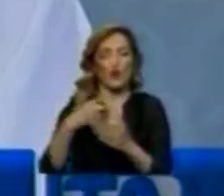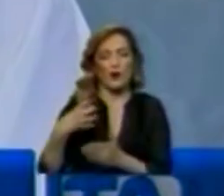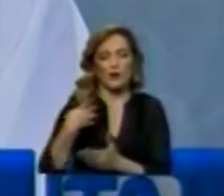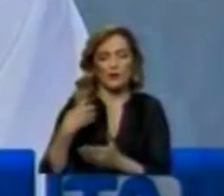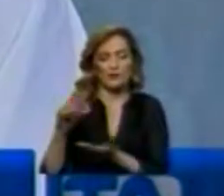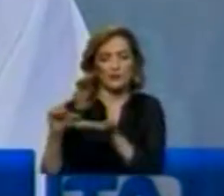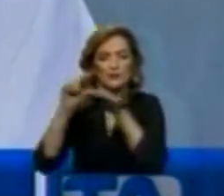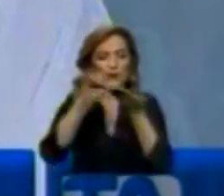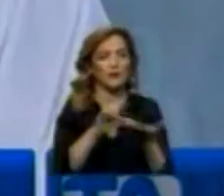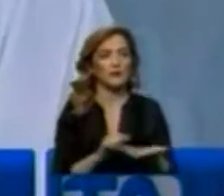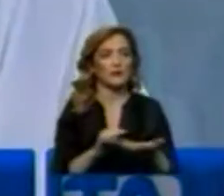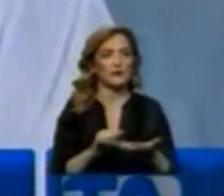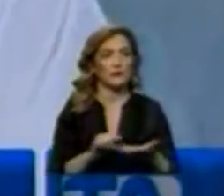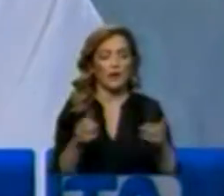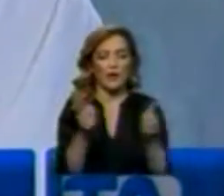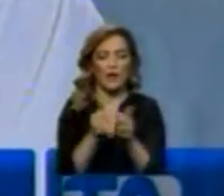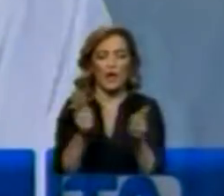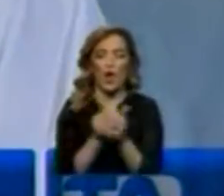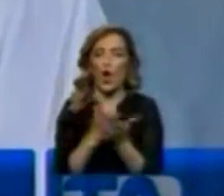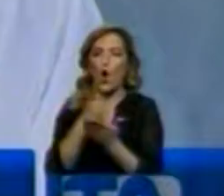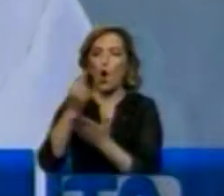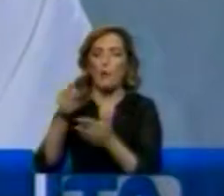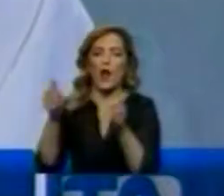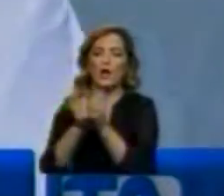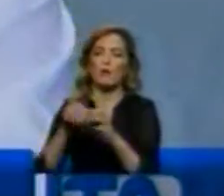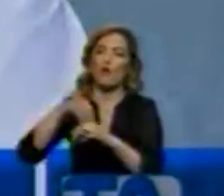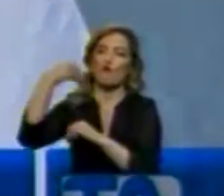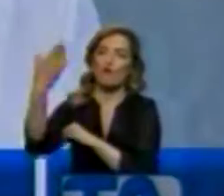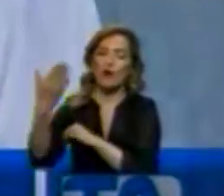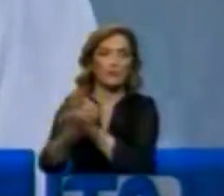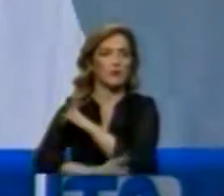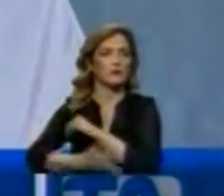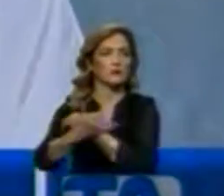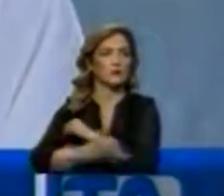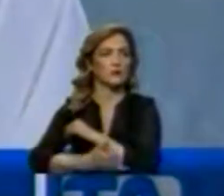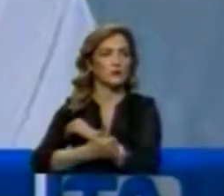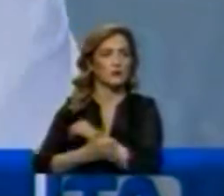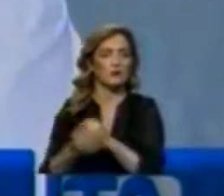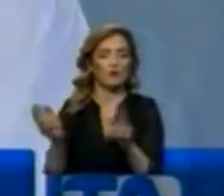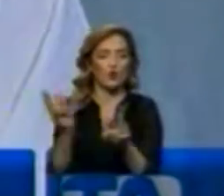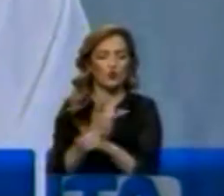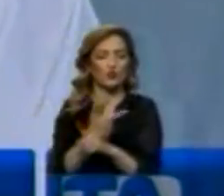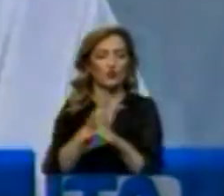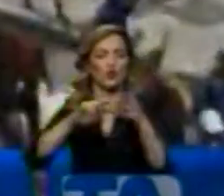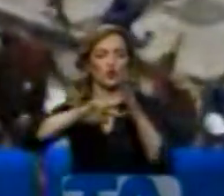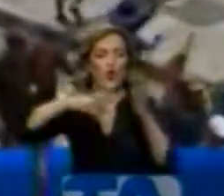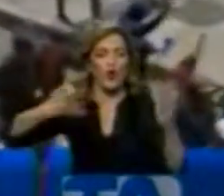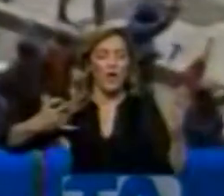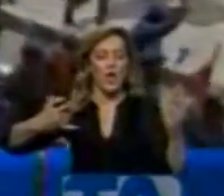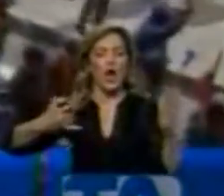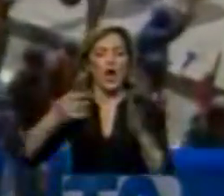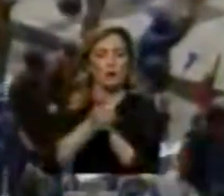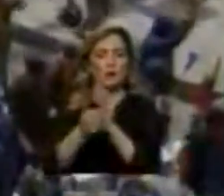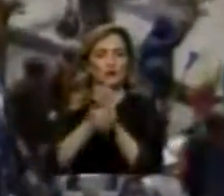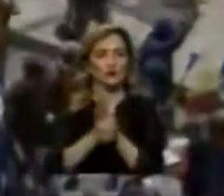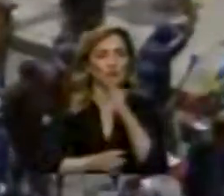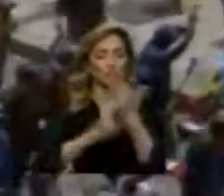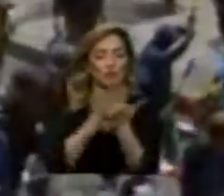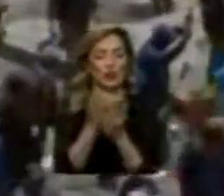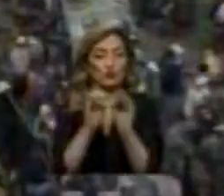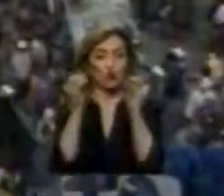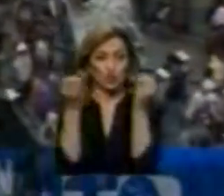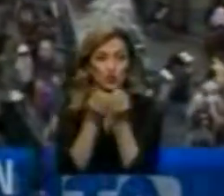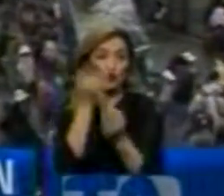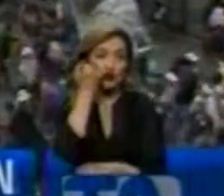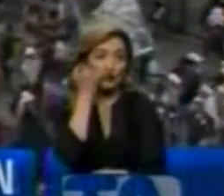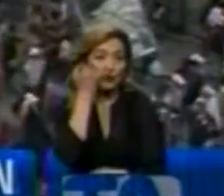para exportar maquinaria o importar maquinarias, insumos, tecnología, capacitación. La propuesta de las organizaciones